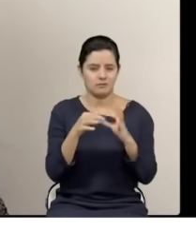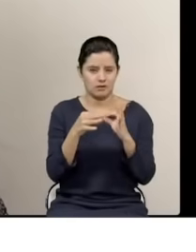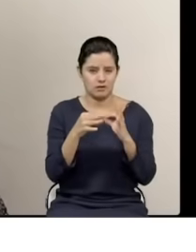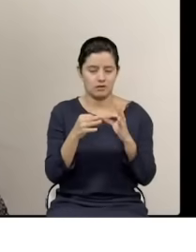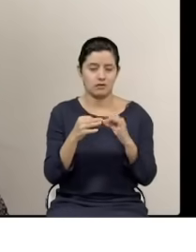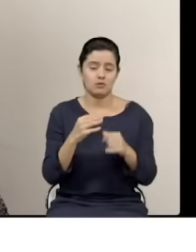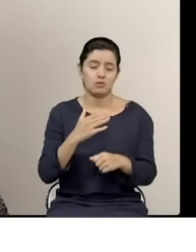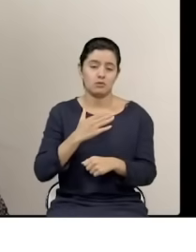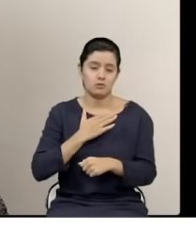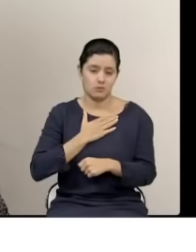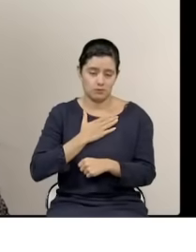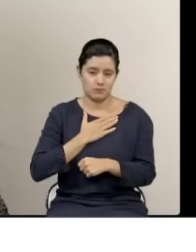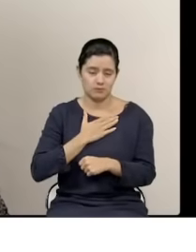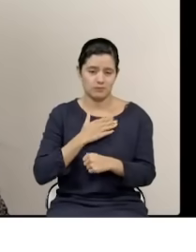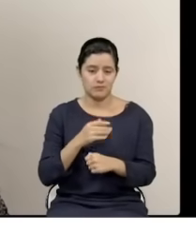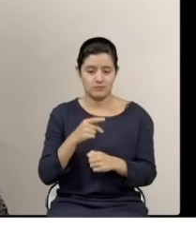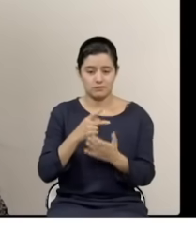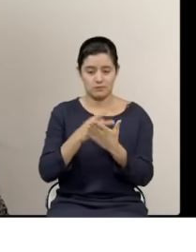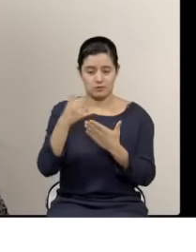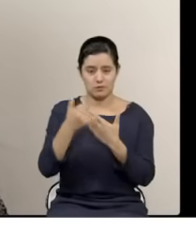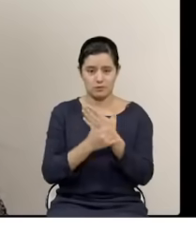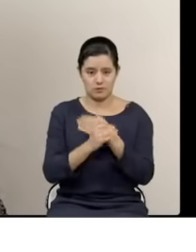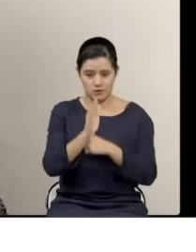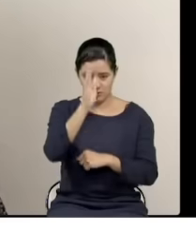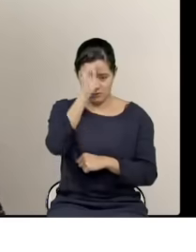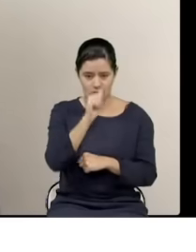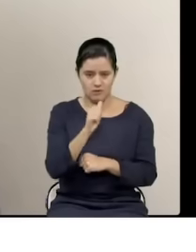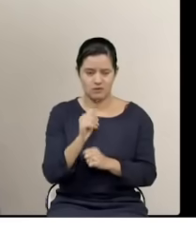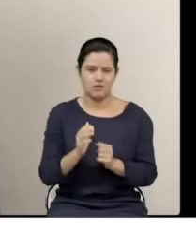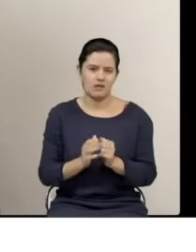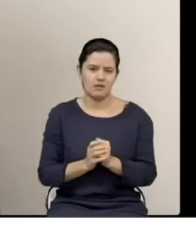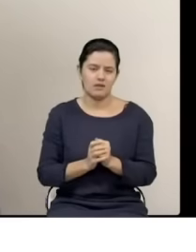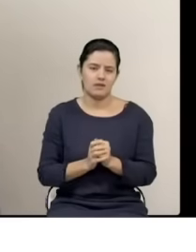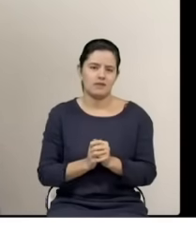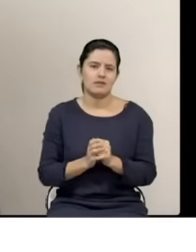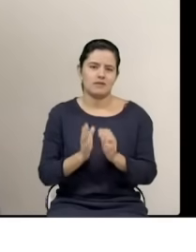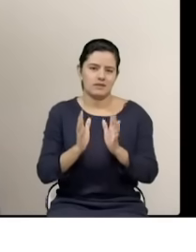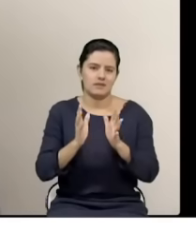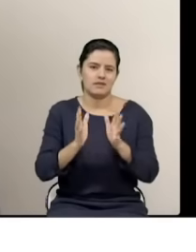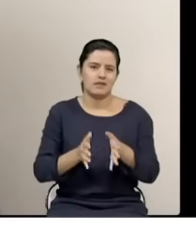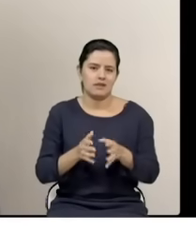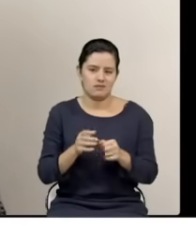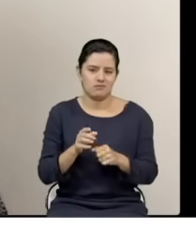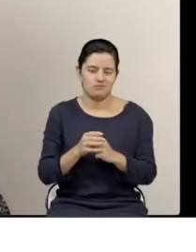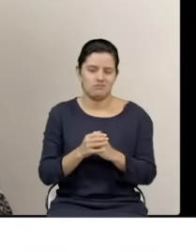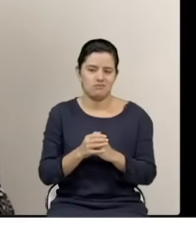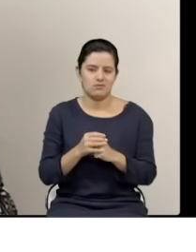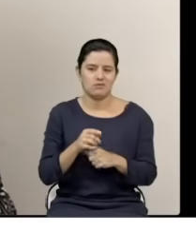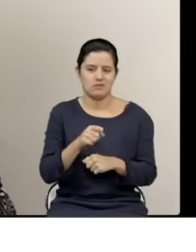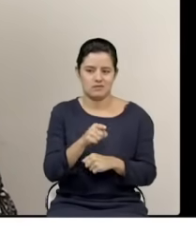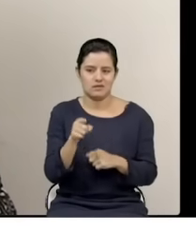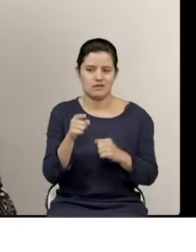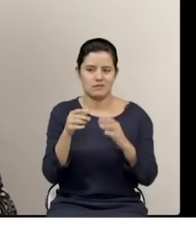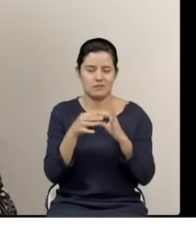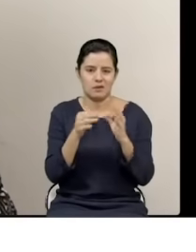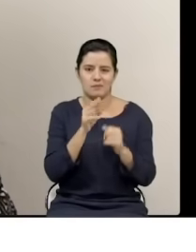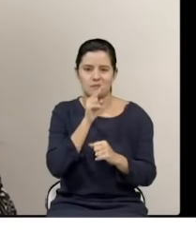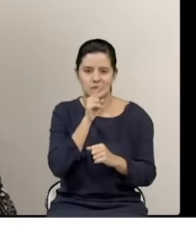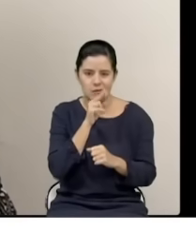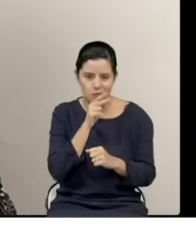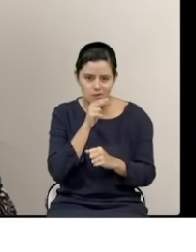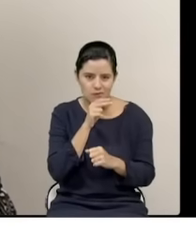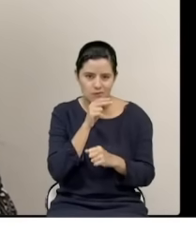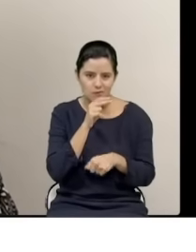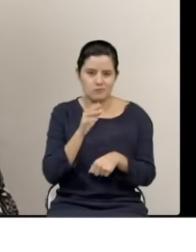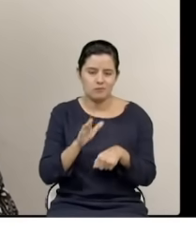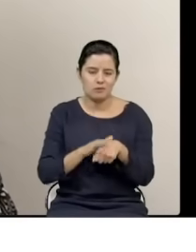para mí este proyecto de acuerdo pues ya dado que ya fue superado el motivo de preocupación por el cual